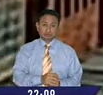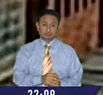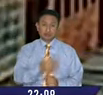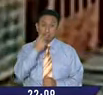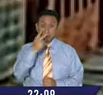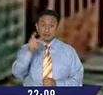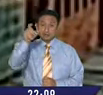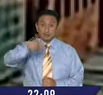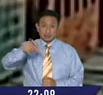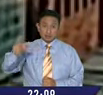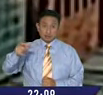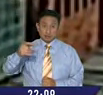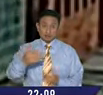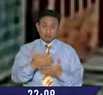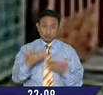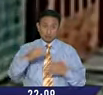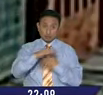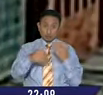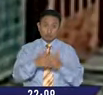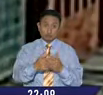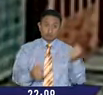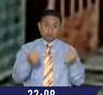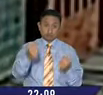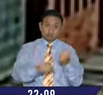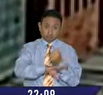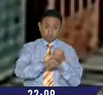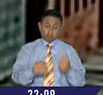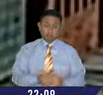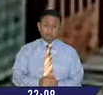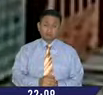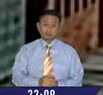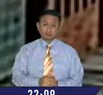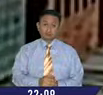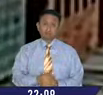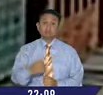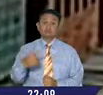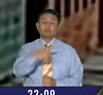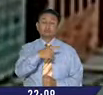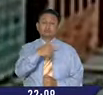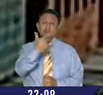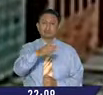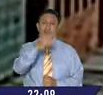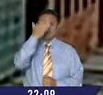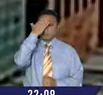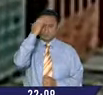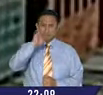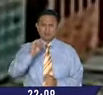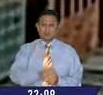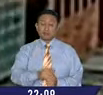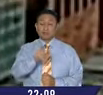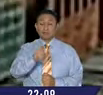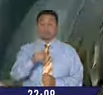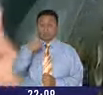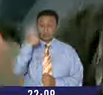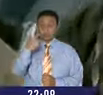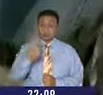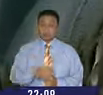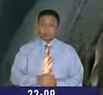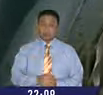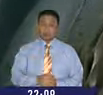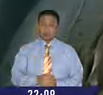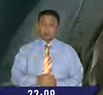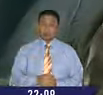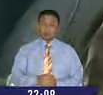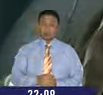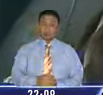su transporte. Conociendo de este modus operandi, la ciudadanía debe estar atenta. Yo me voy mejor si es que veo que es